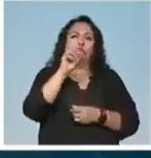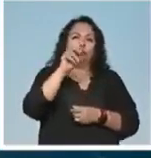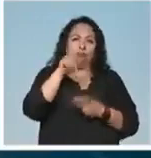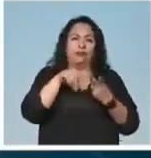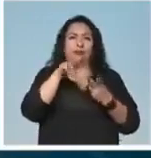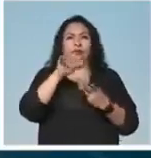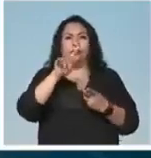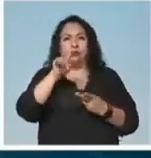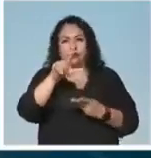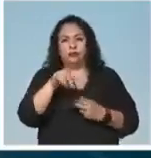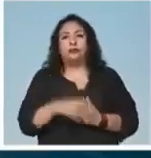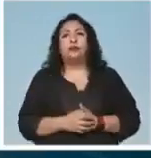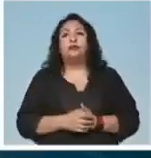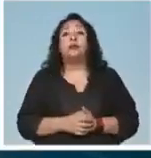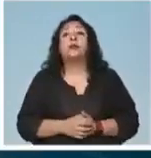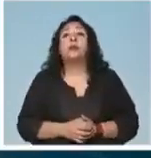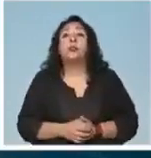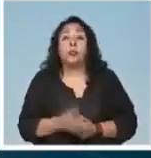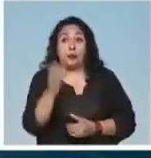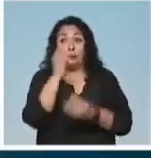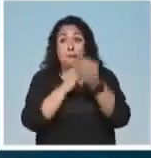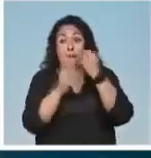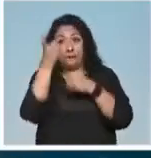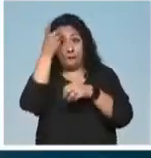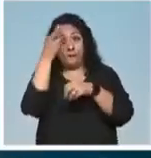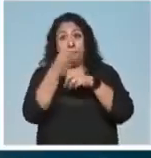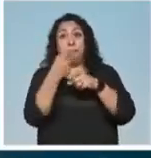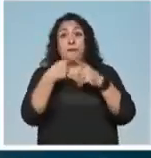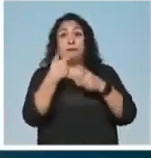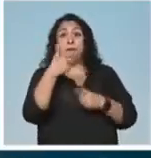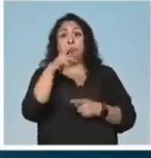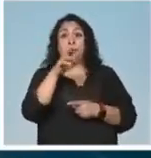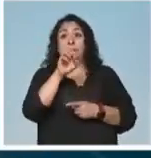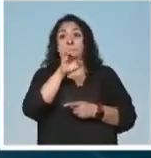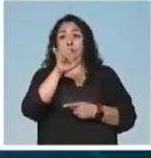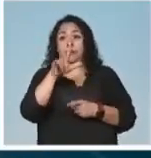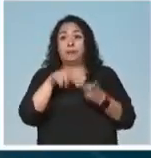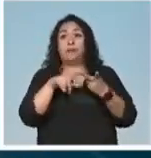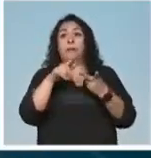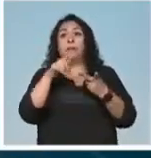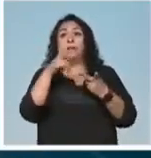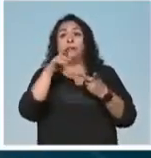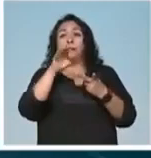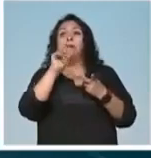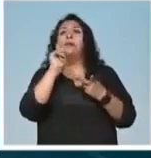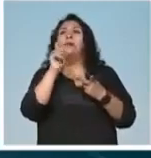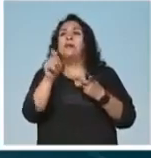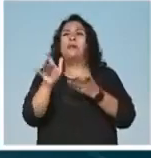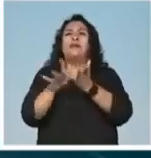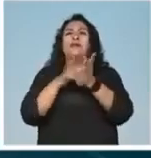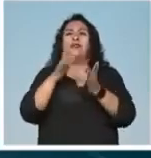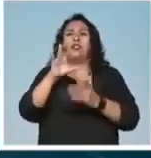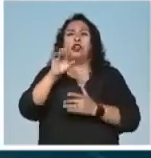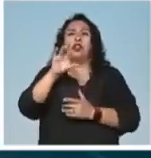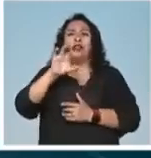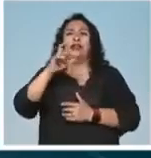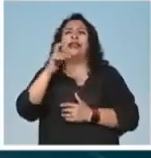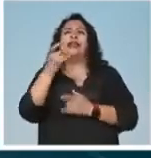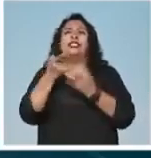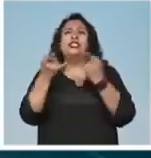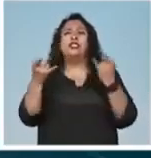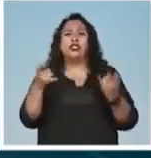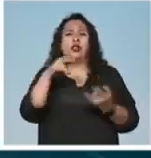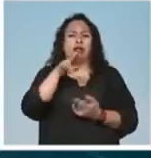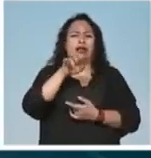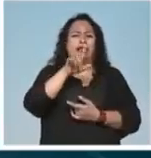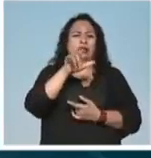náhuatl. La puesta en escena dirigida por Gabriel Silva y Gerardo Buendía está basada en el Códice Chichimeca que cuenta la historia